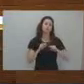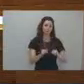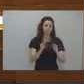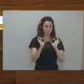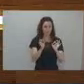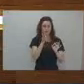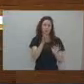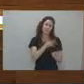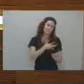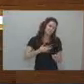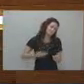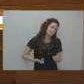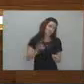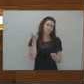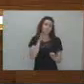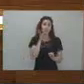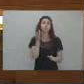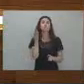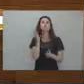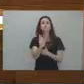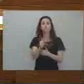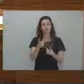aspiro a más. Para eso me presenté.